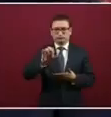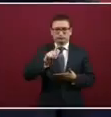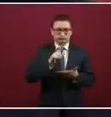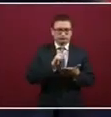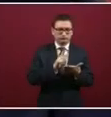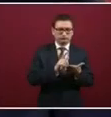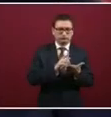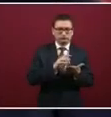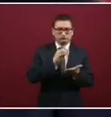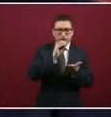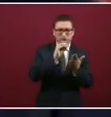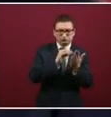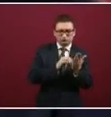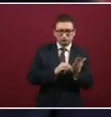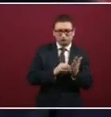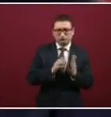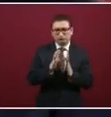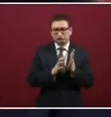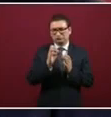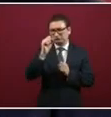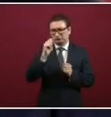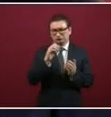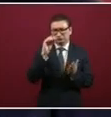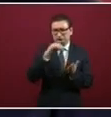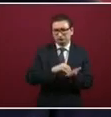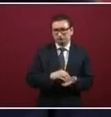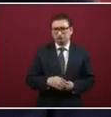una constitución moral,